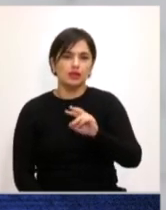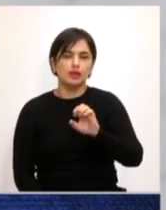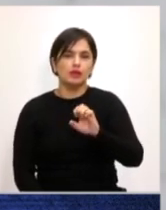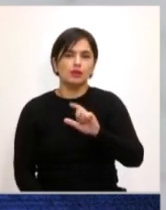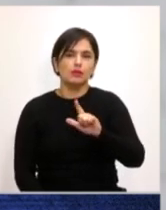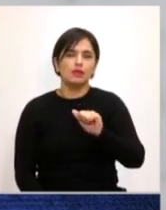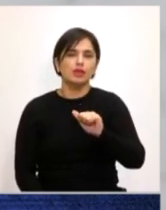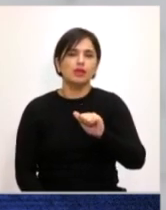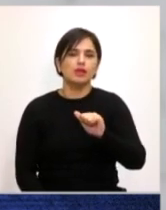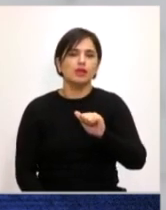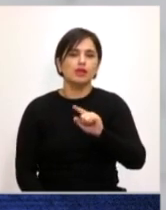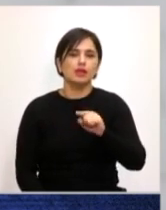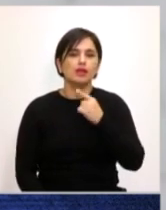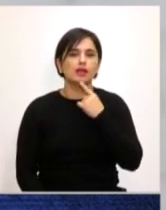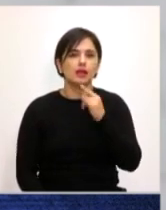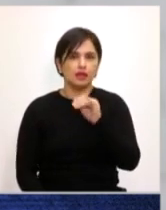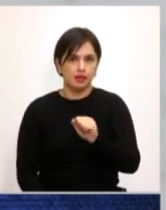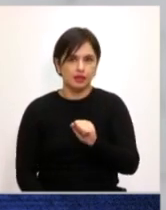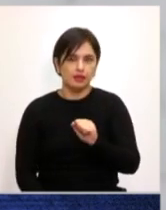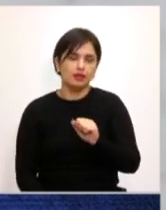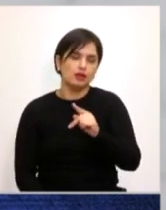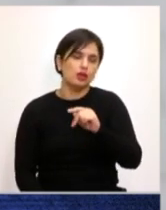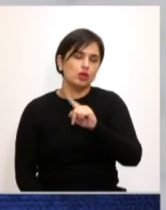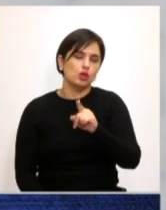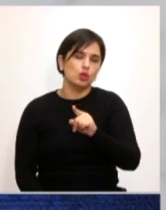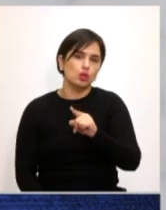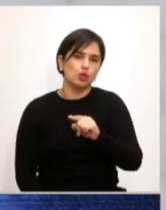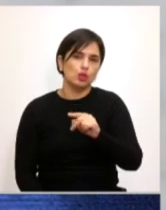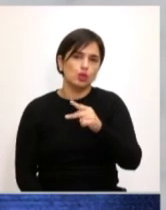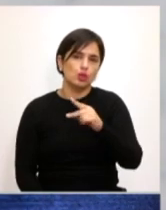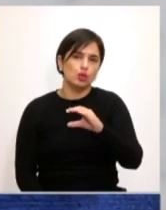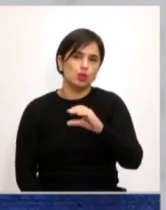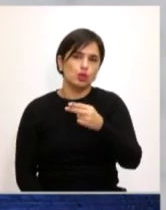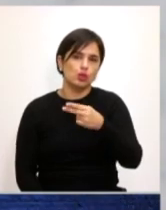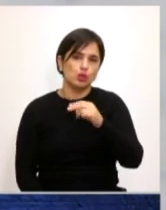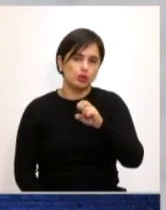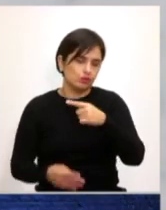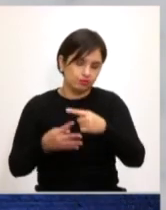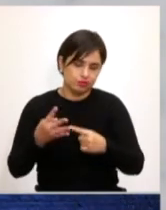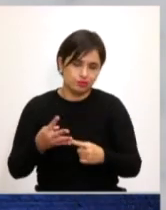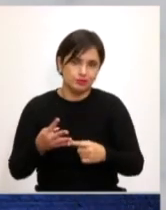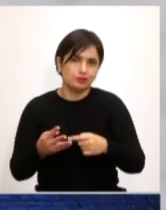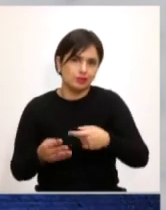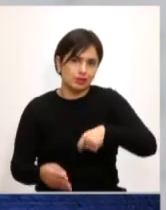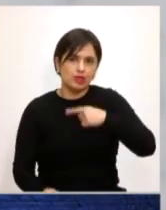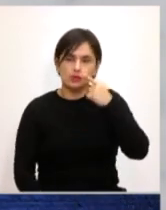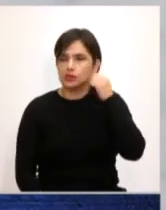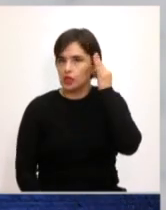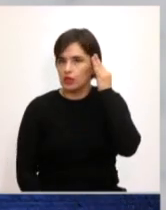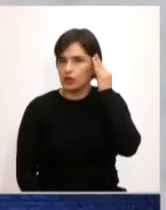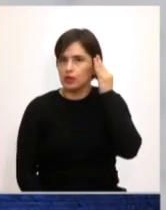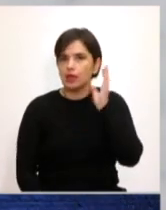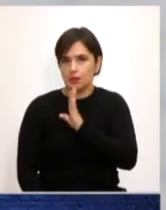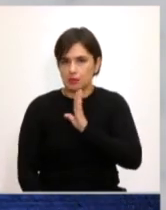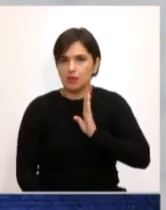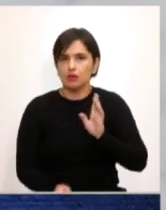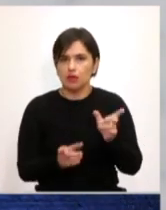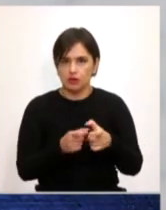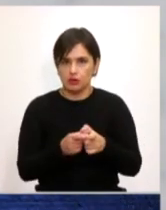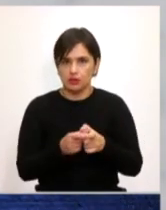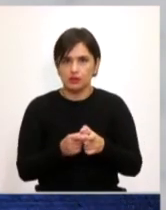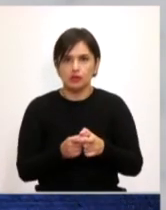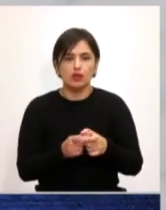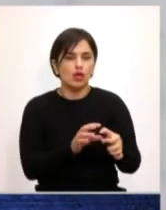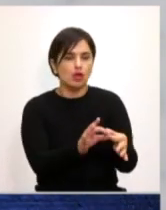Kuchel, integrantes de las comisiones citadas. En conjunto, seguiremos trabajando para fortalecer